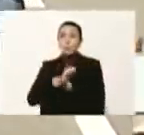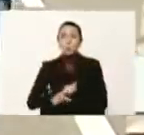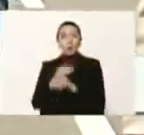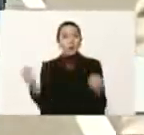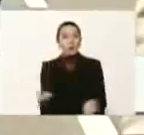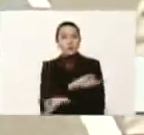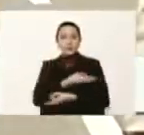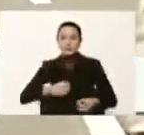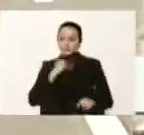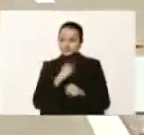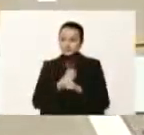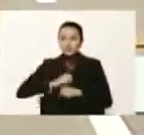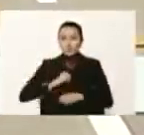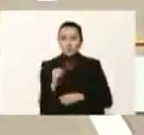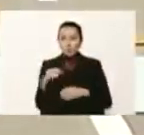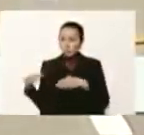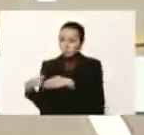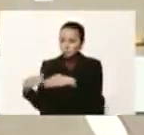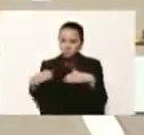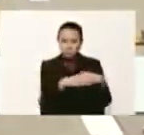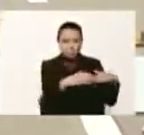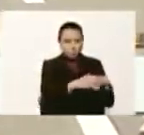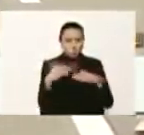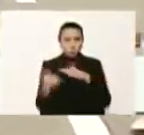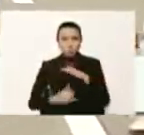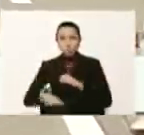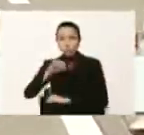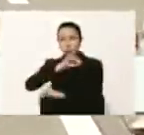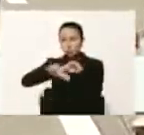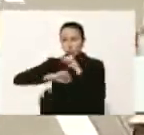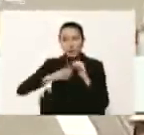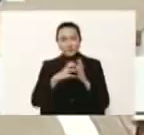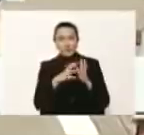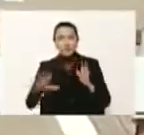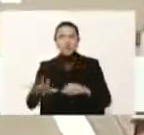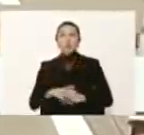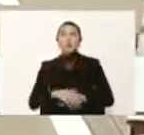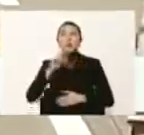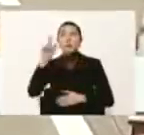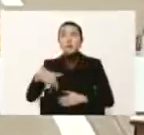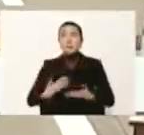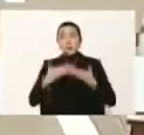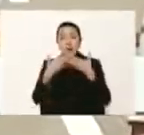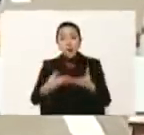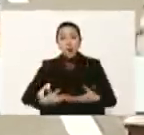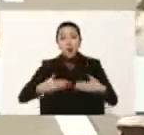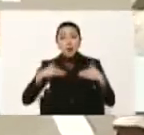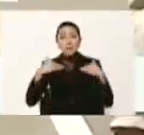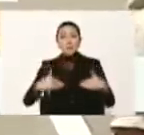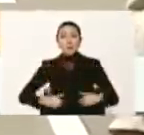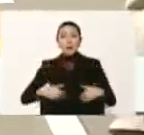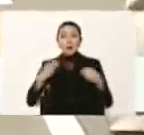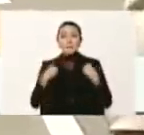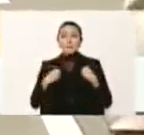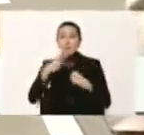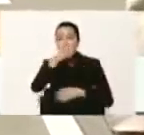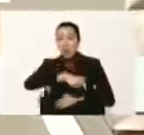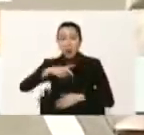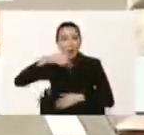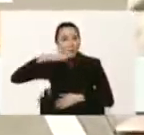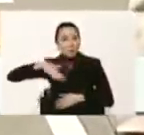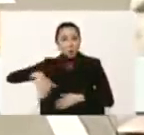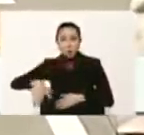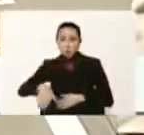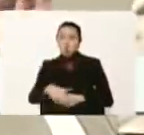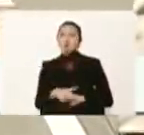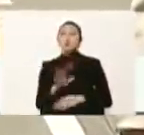en defensa de nuestra institucionalidad, en defensa del Estado de Derecho, para preservar la vida de nuestra población, el derecho a la